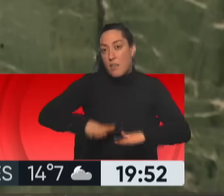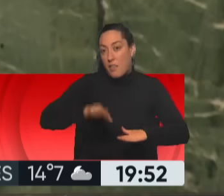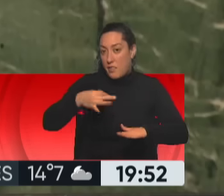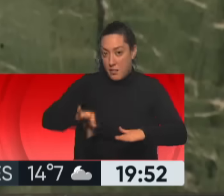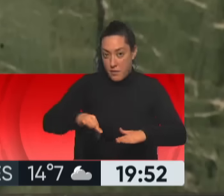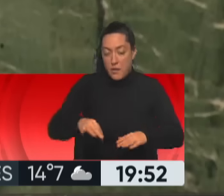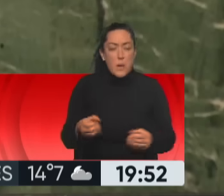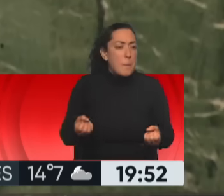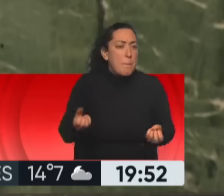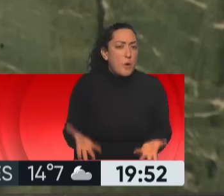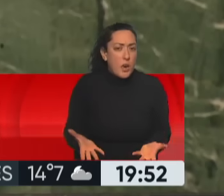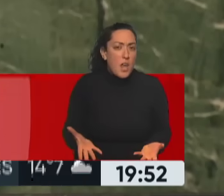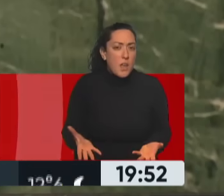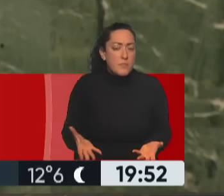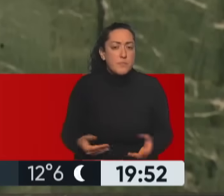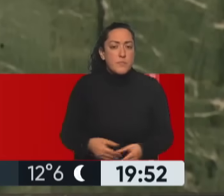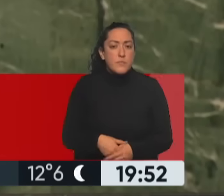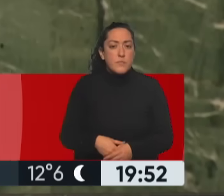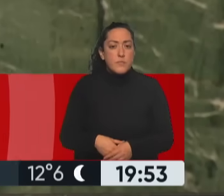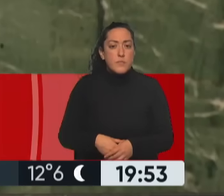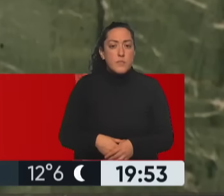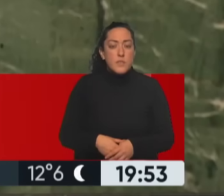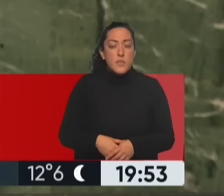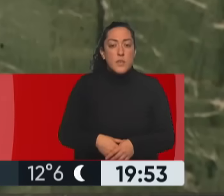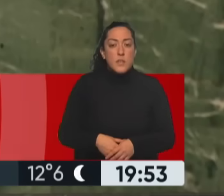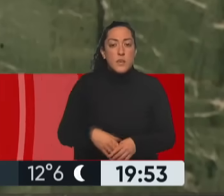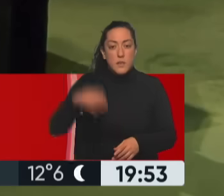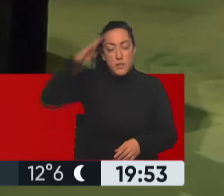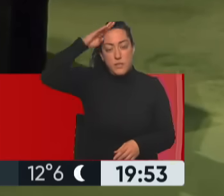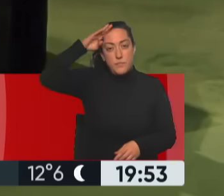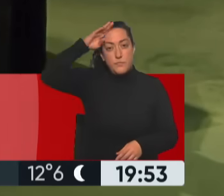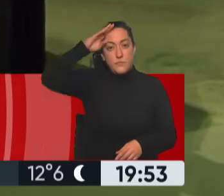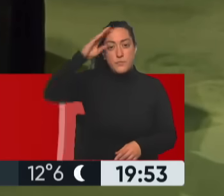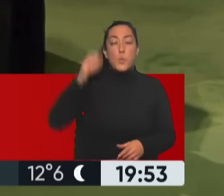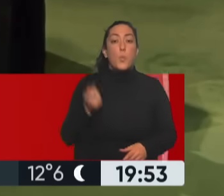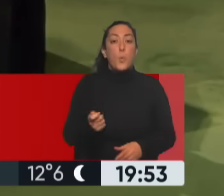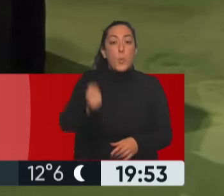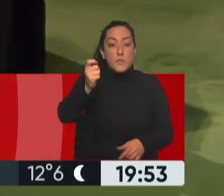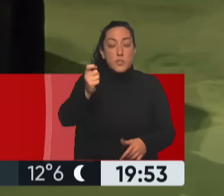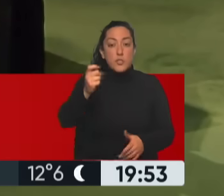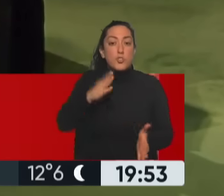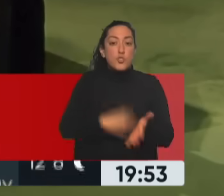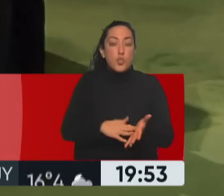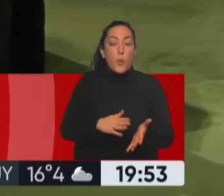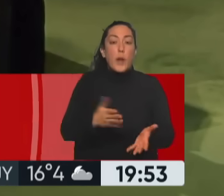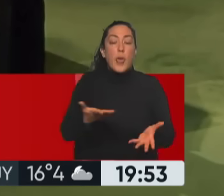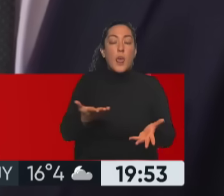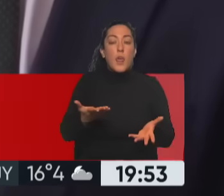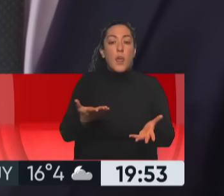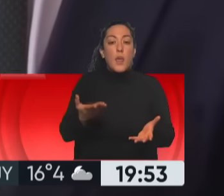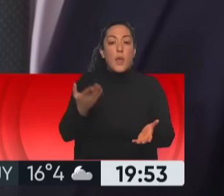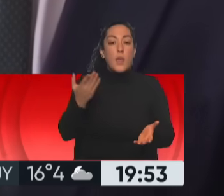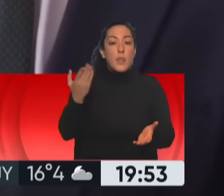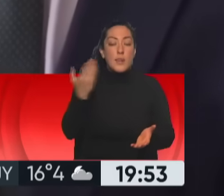básicamente porque sostiene, a ver, recordemos que Bolsonaro está enfrentando un juicio en el cual se lo investiga si intentó llevar adelante un golpe